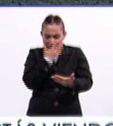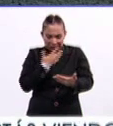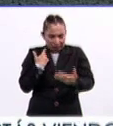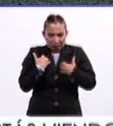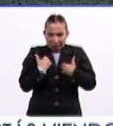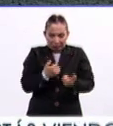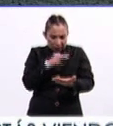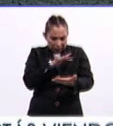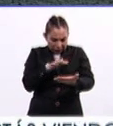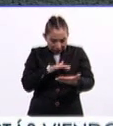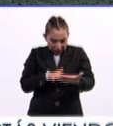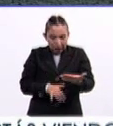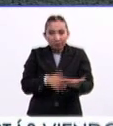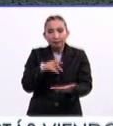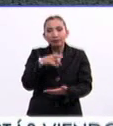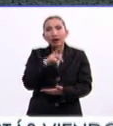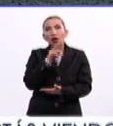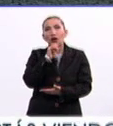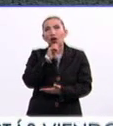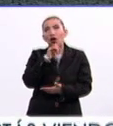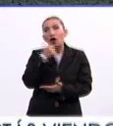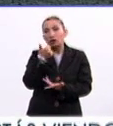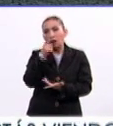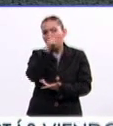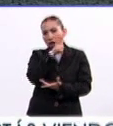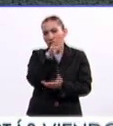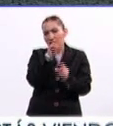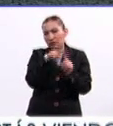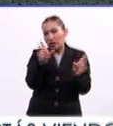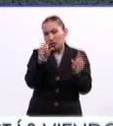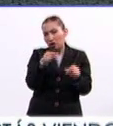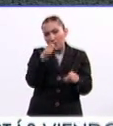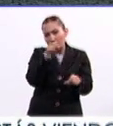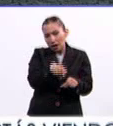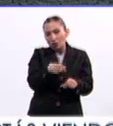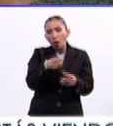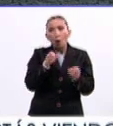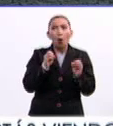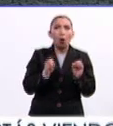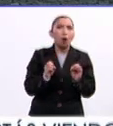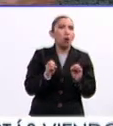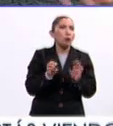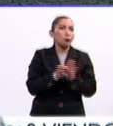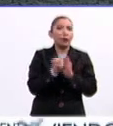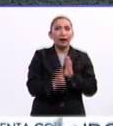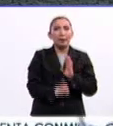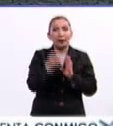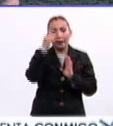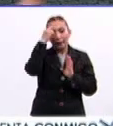está en otra lengua, ¿no? Ni es resultado de la mente de un ser